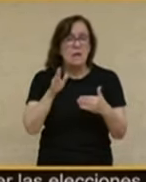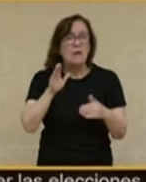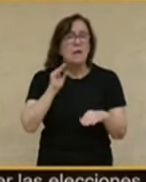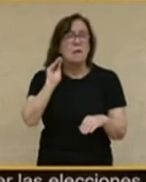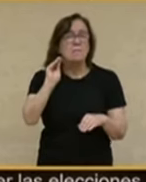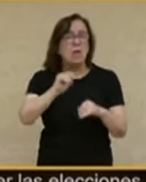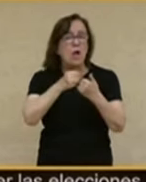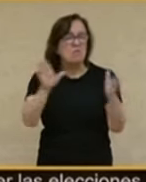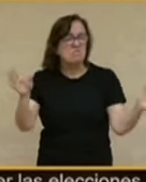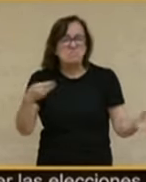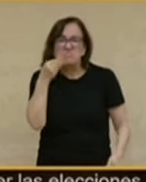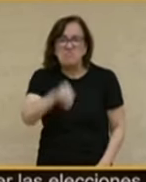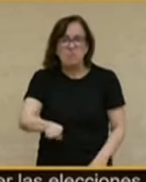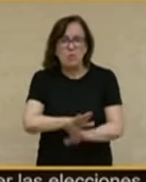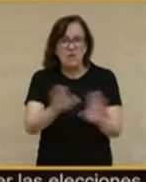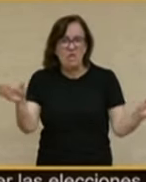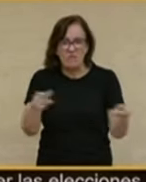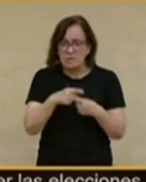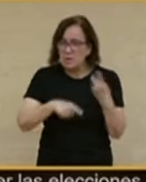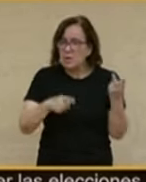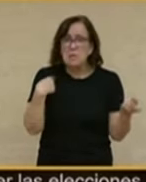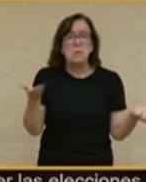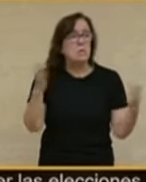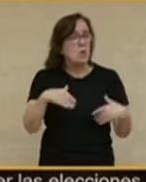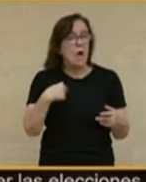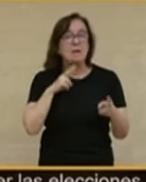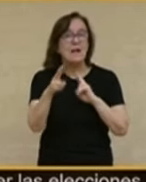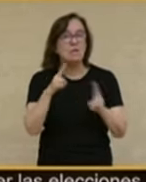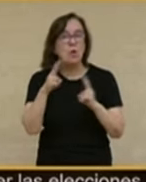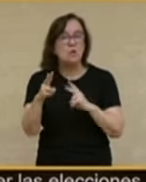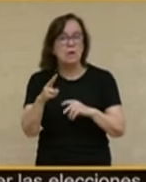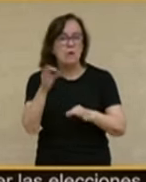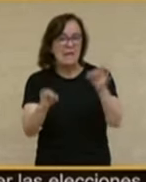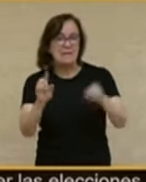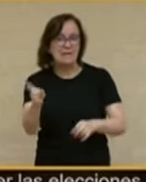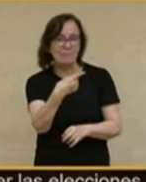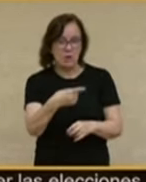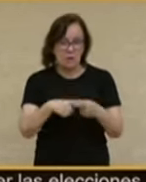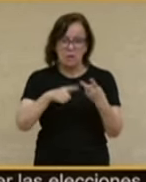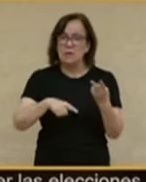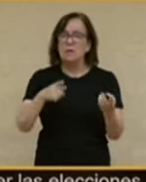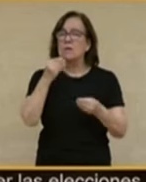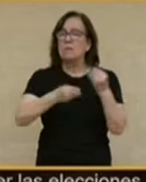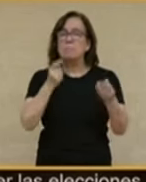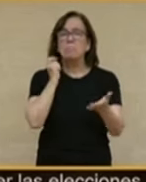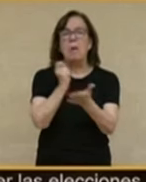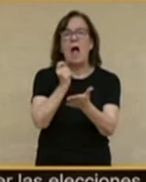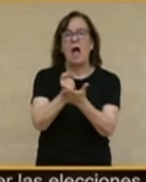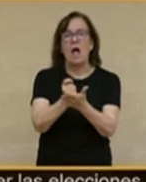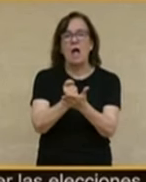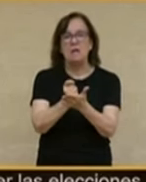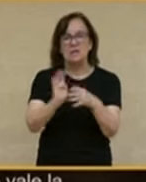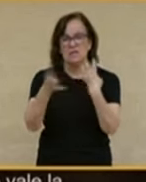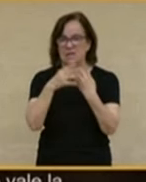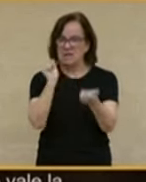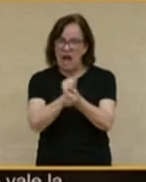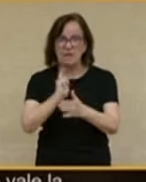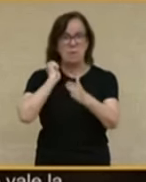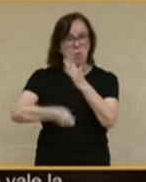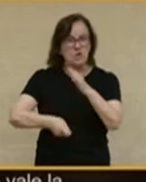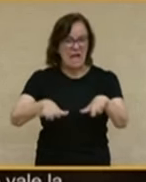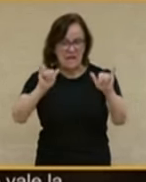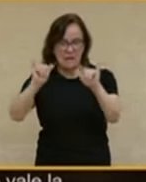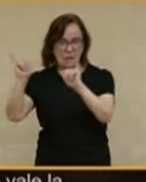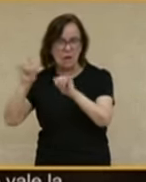¿cuánto vale la impunidad? ¿Cuánto vale no tener que responder ante los tribunales? ¿Cuánto vale no tener que pagar ni con cárcel ni con multas